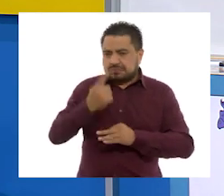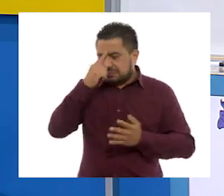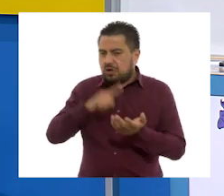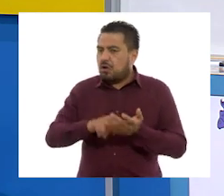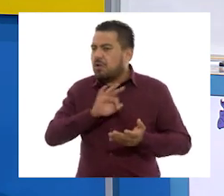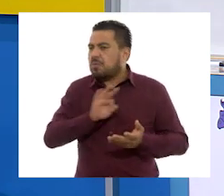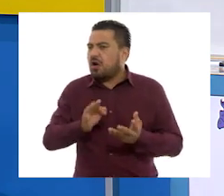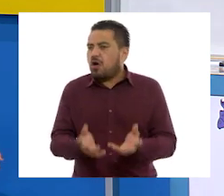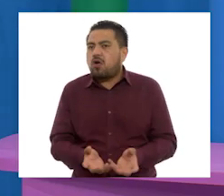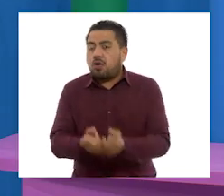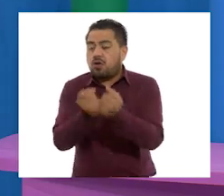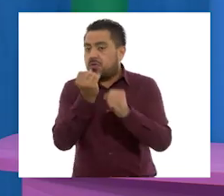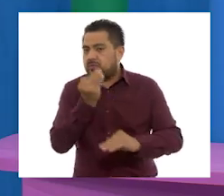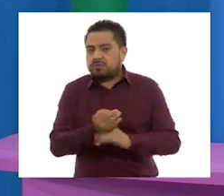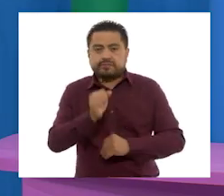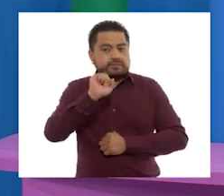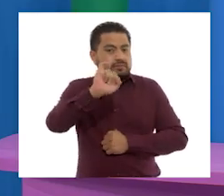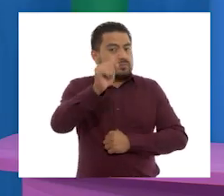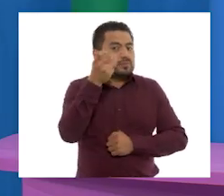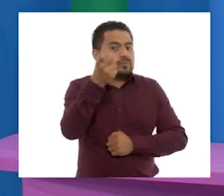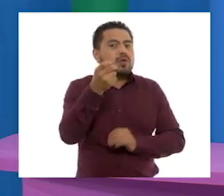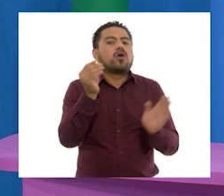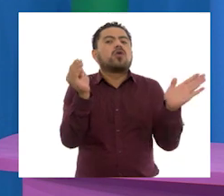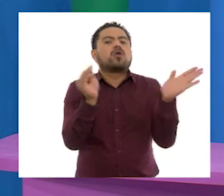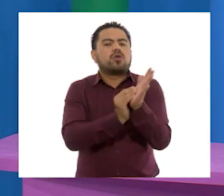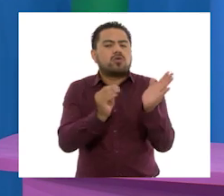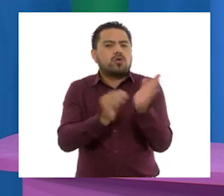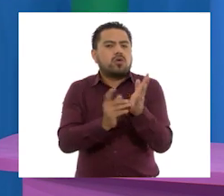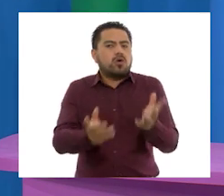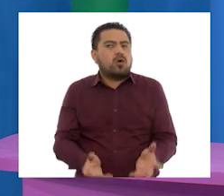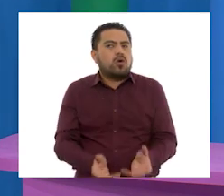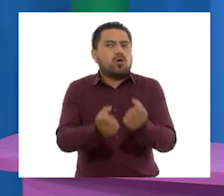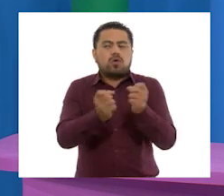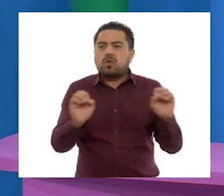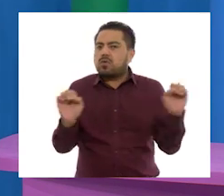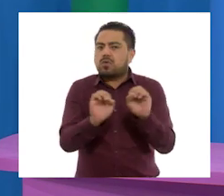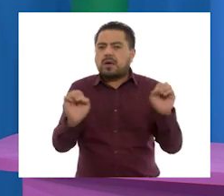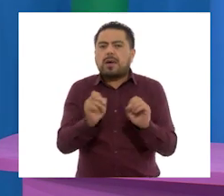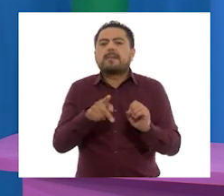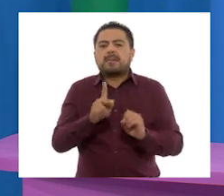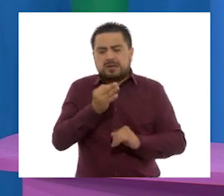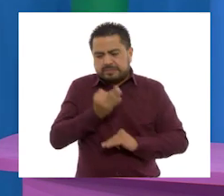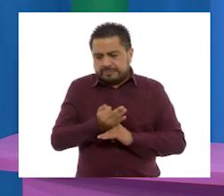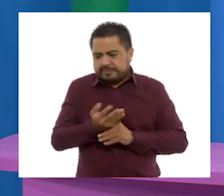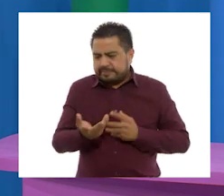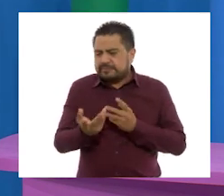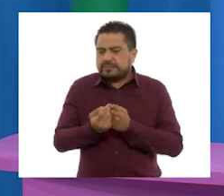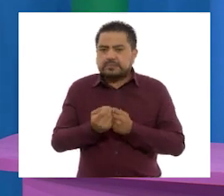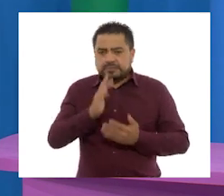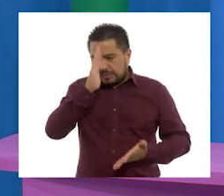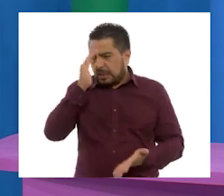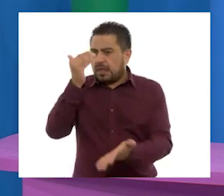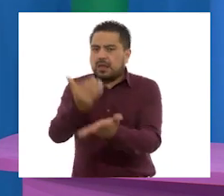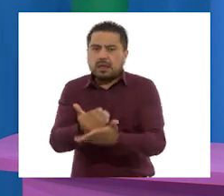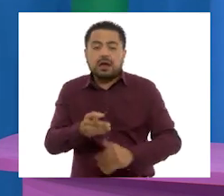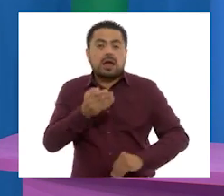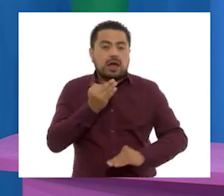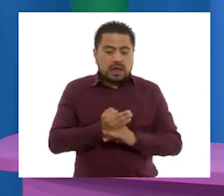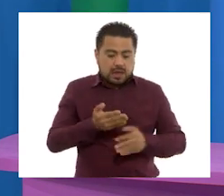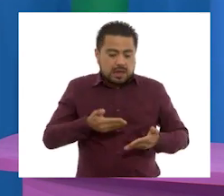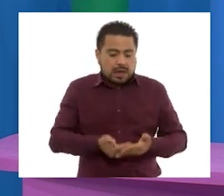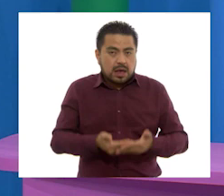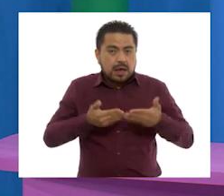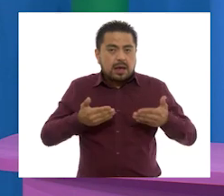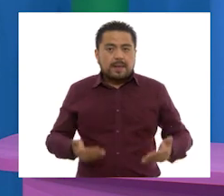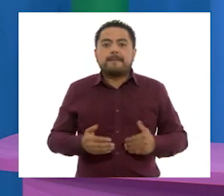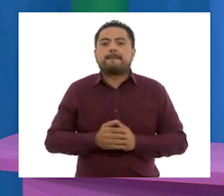lo logramos. Exacto, que aún no logramos, pero estamos en ello. Ya nos detuvimos. Ahora,